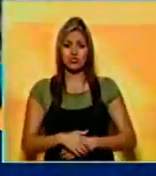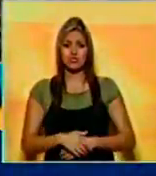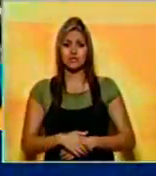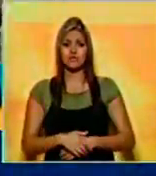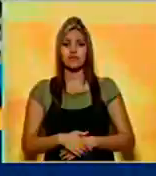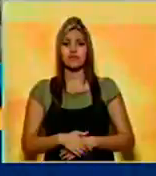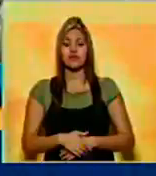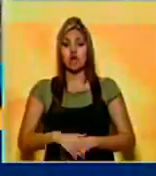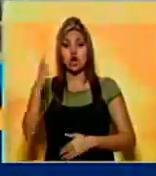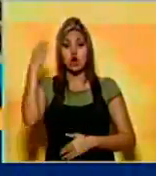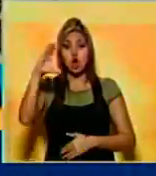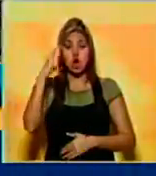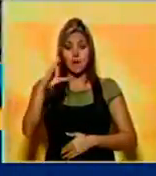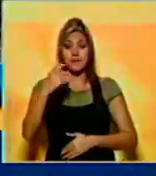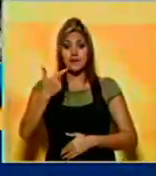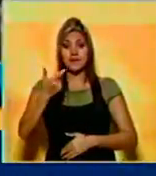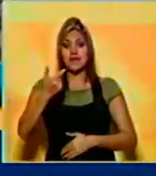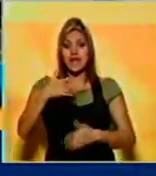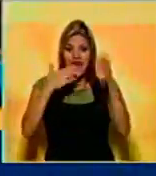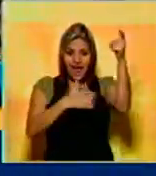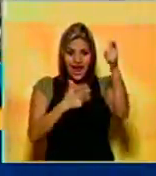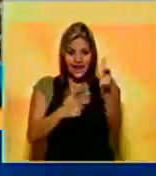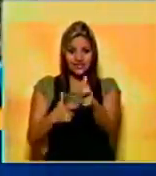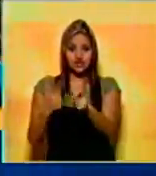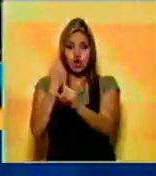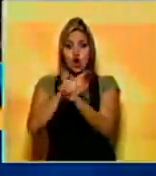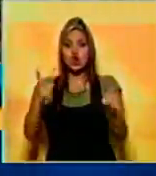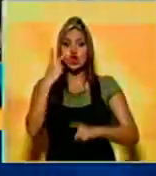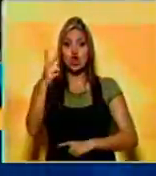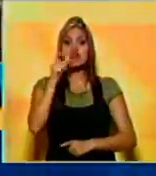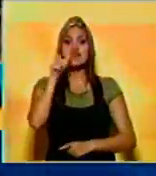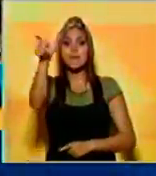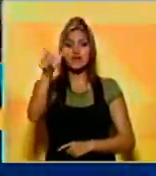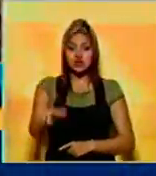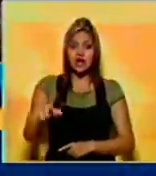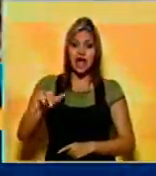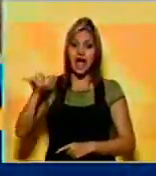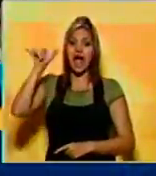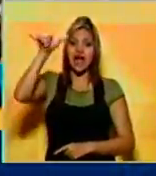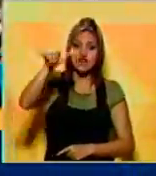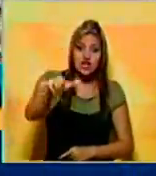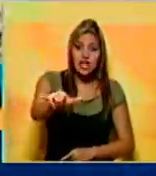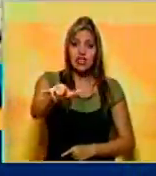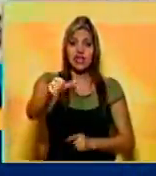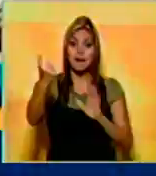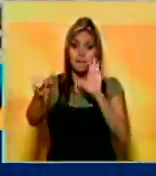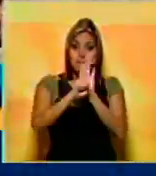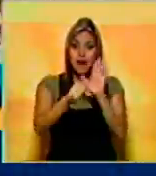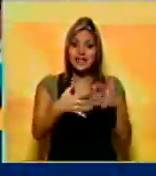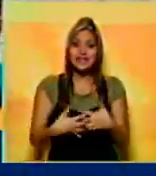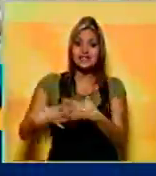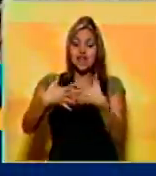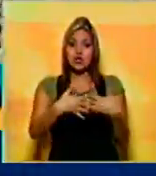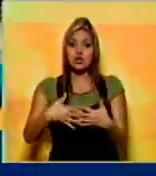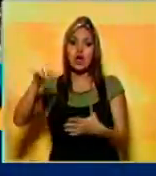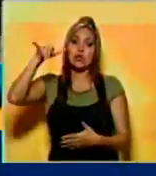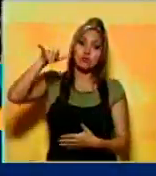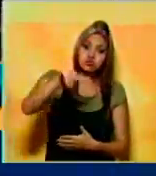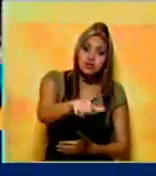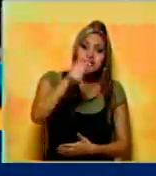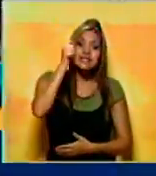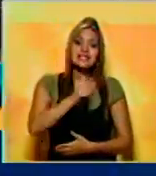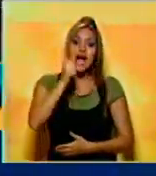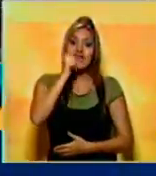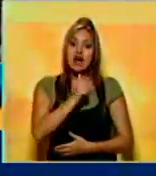El ejército colombiano rescató los cadáveres de otros 2 tripulantes de la avioneta con matrícula estadounidense que se accidentó el sábado en